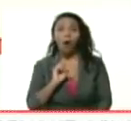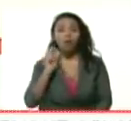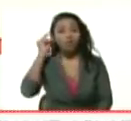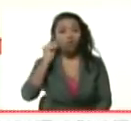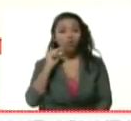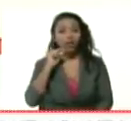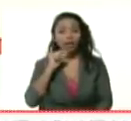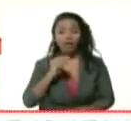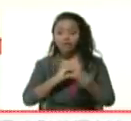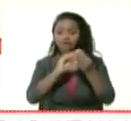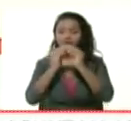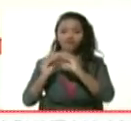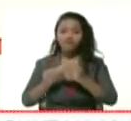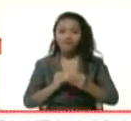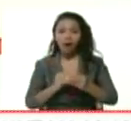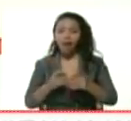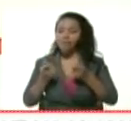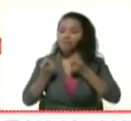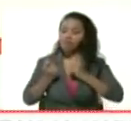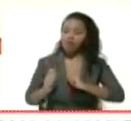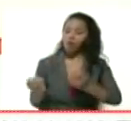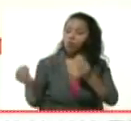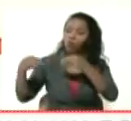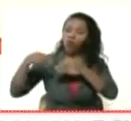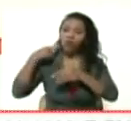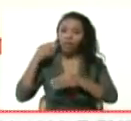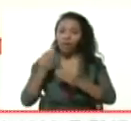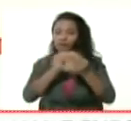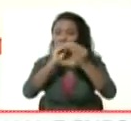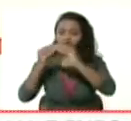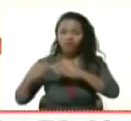redactó el tratado de regularización de la guerra.